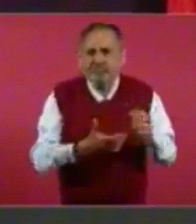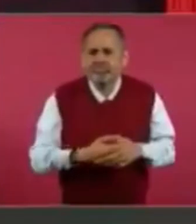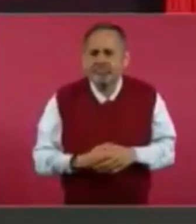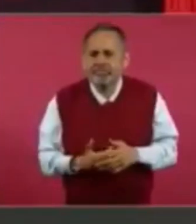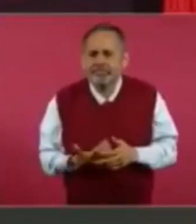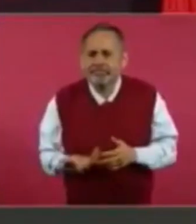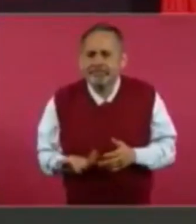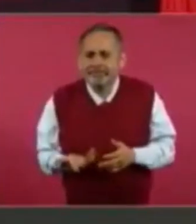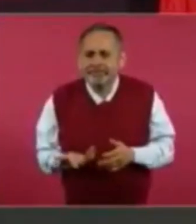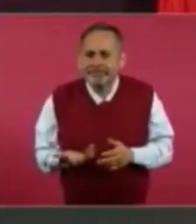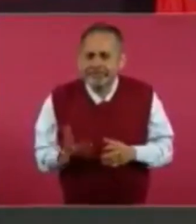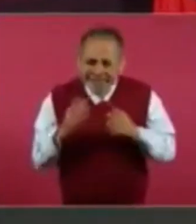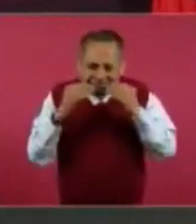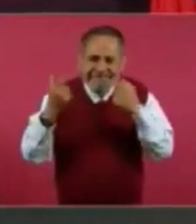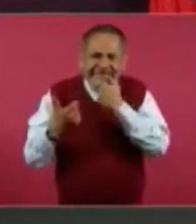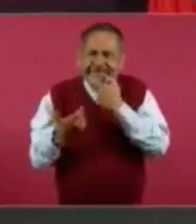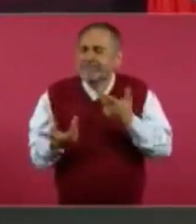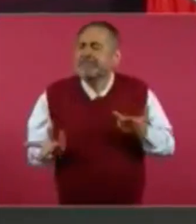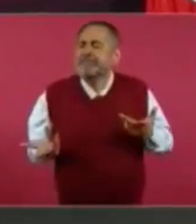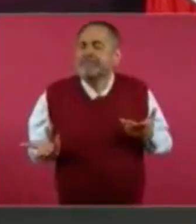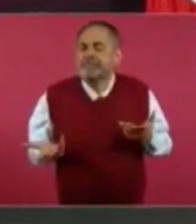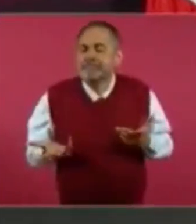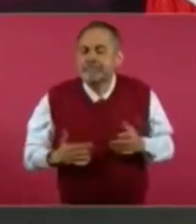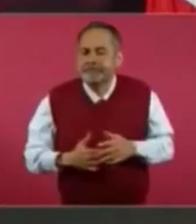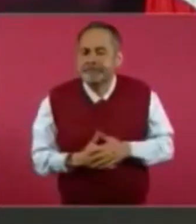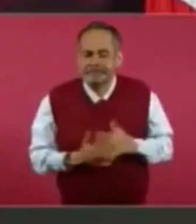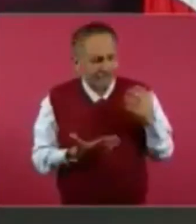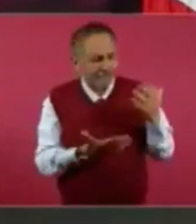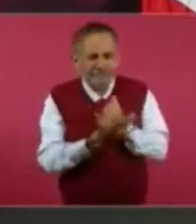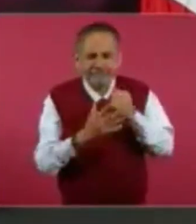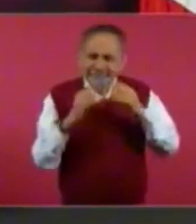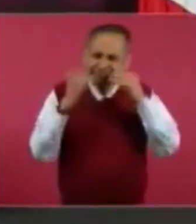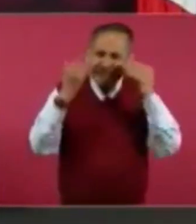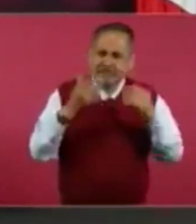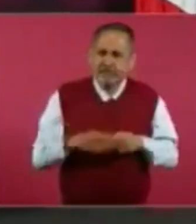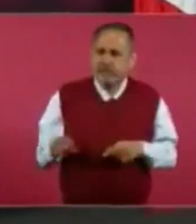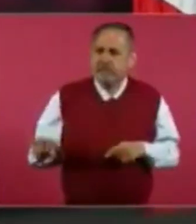Sonríe, sonríe, ya ganamos.